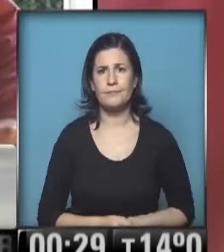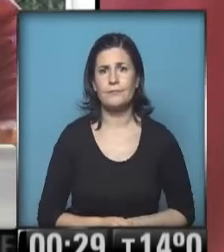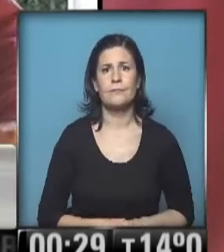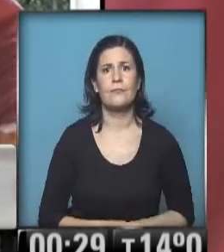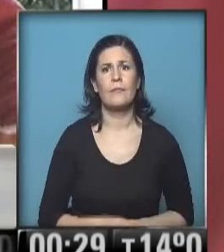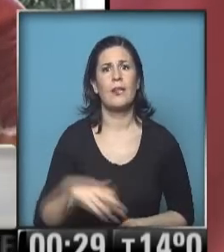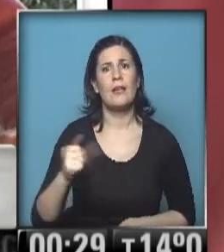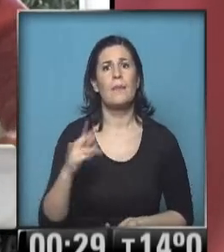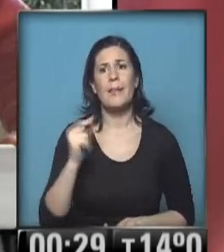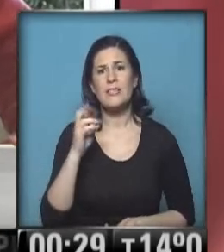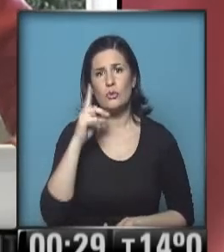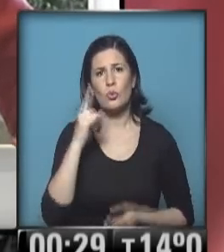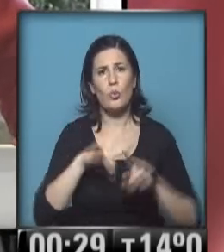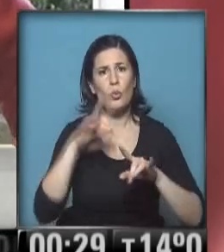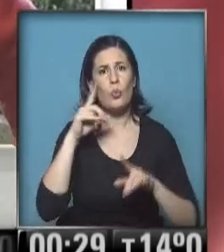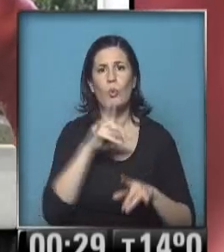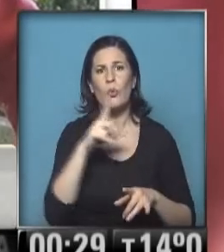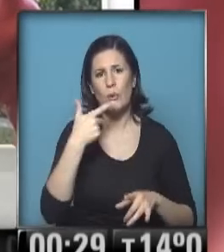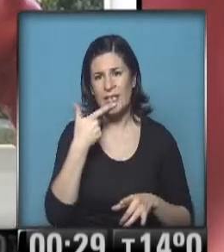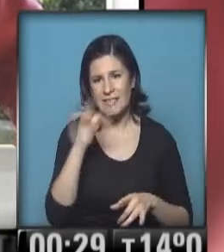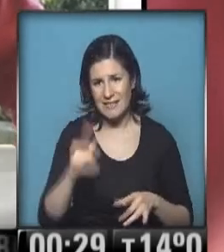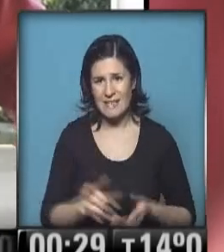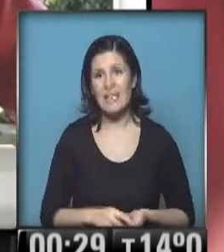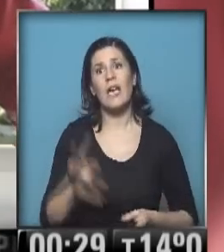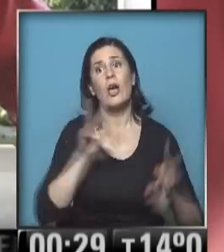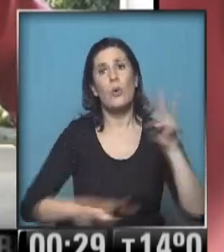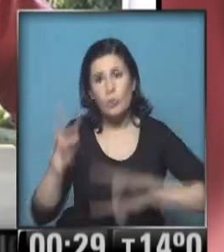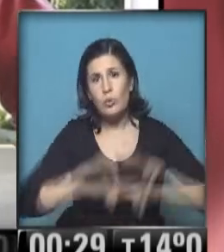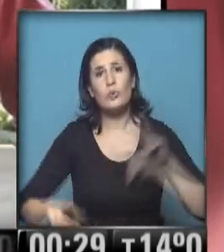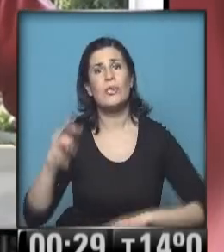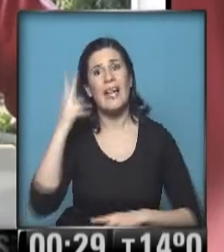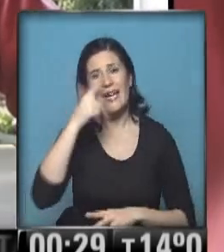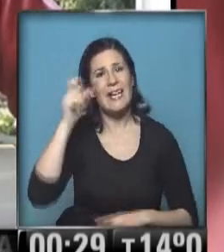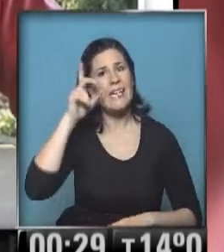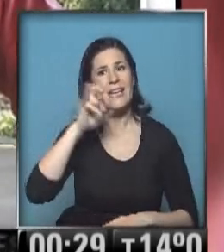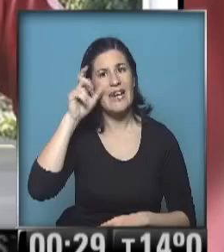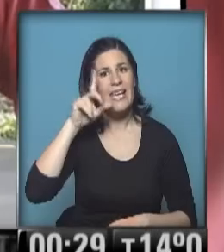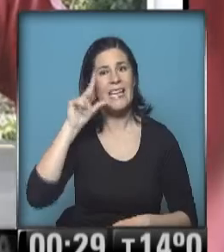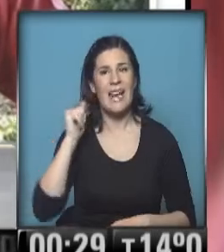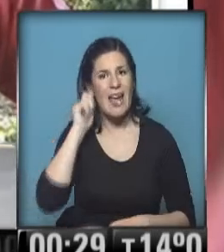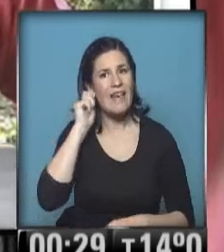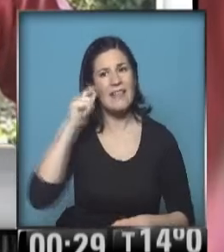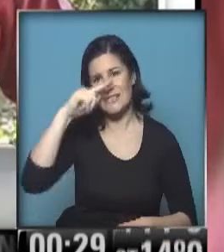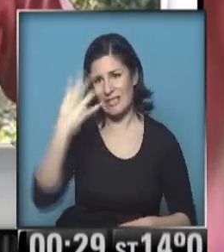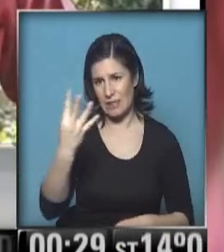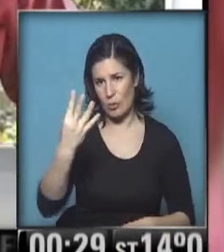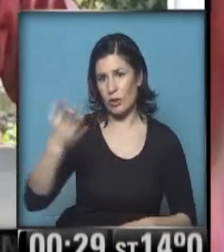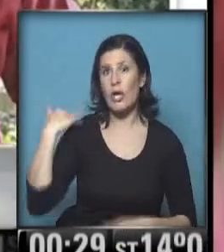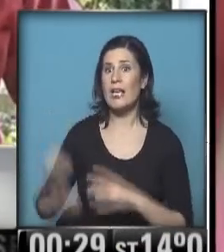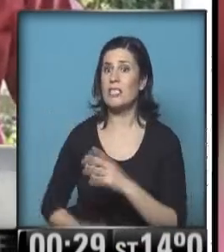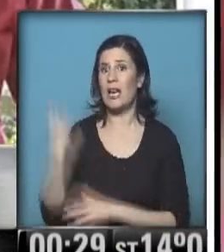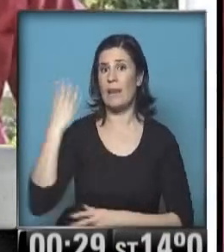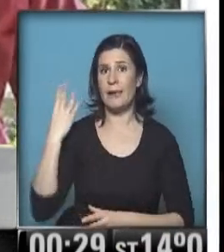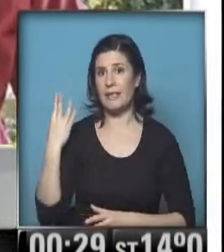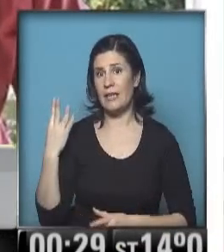Maschwitz se busca intensamente a Gregorio Herrera, de 74 años. El vecino salió ayer por la mañana de las calles Flint